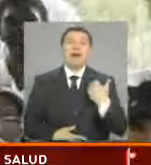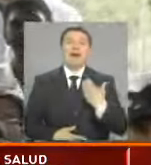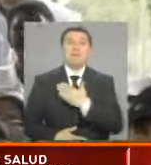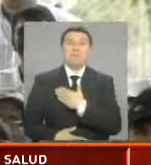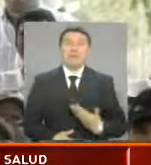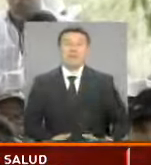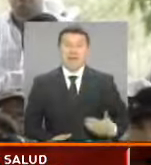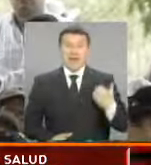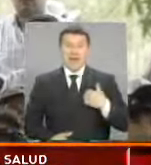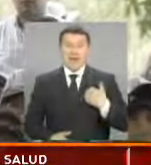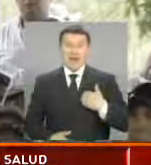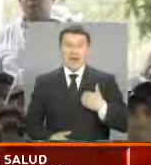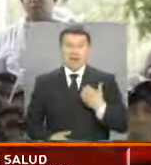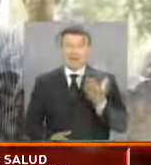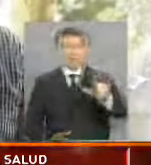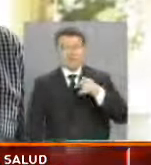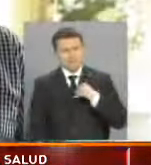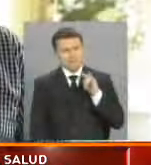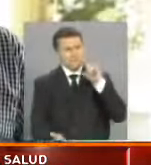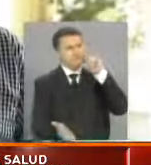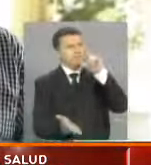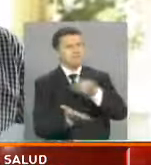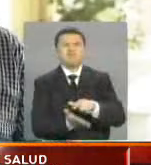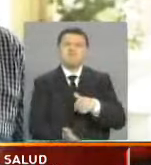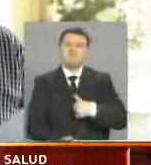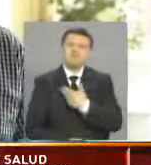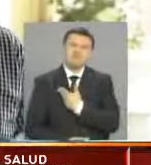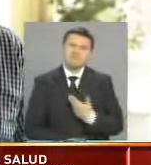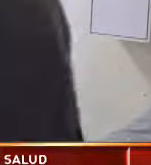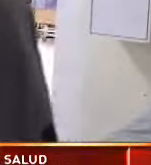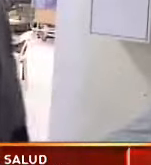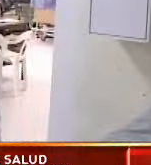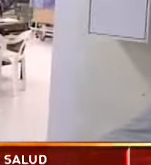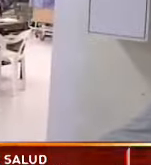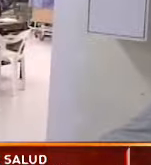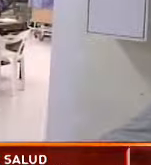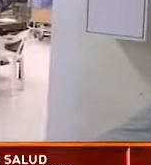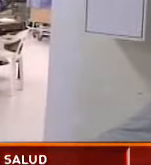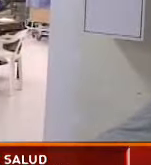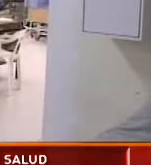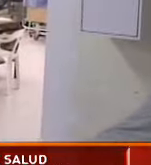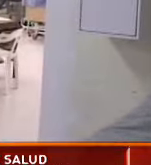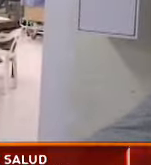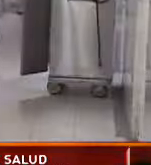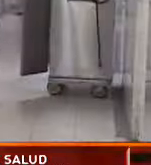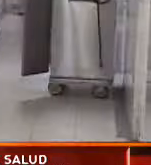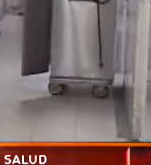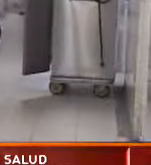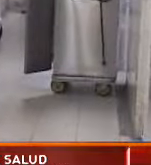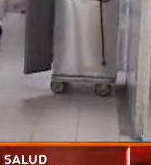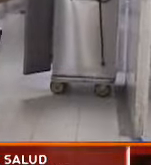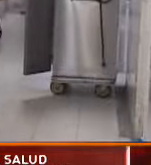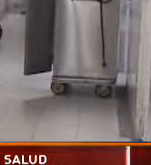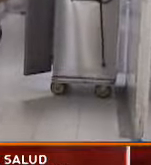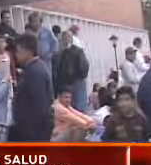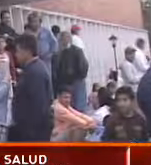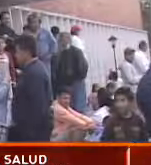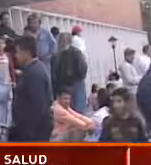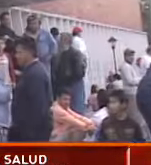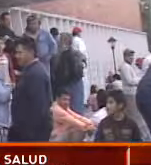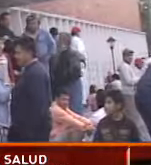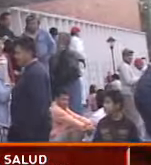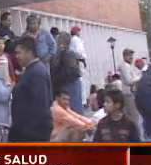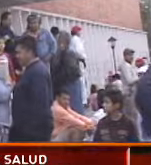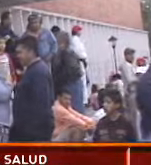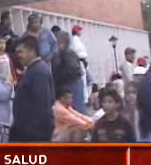más amplio. Santos aseveró que los recursos que se le dedican a la salud en el país deberían ser suficientes. Reconoció que falla porque se diseñó mal